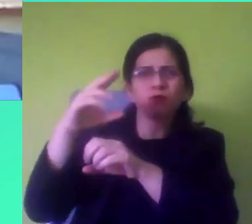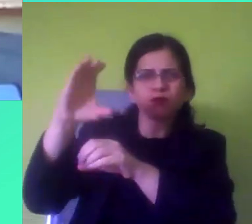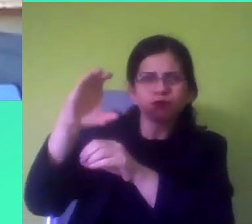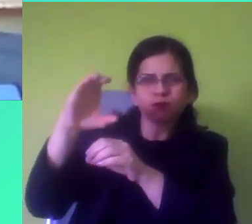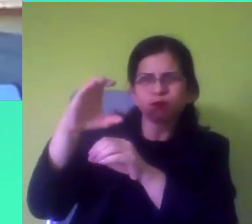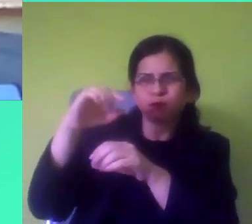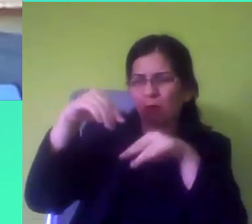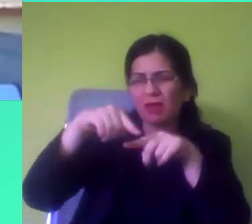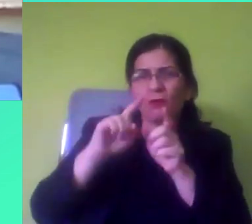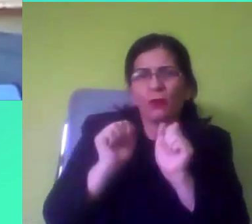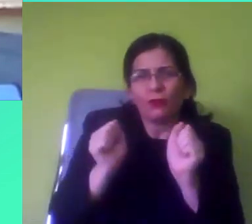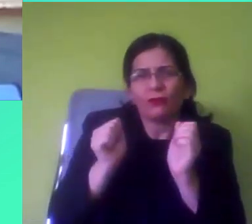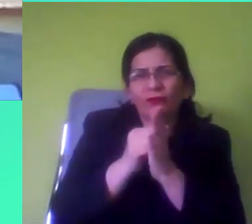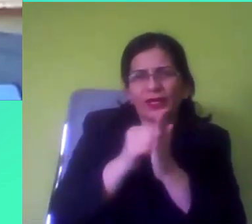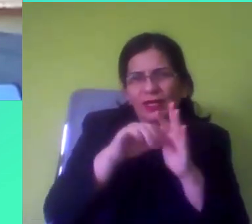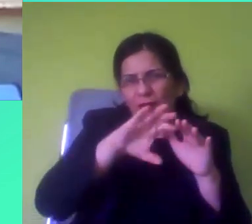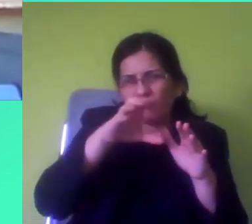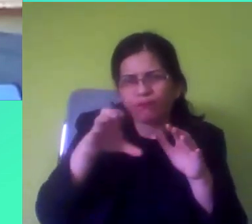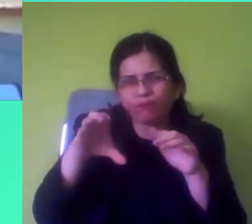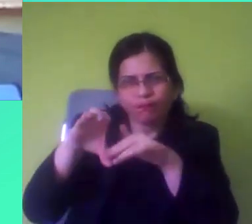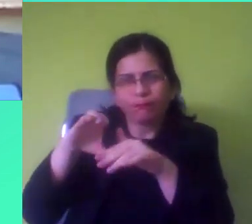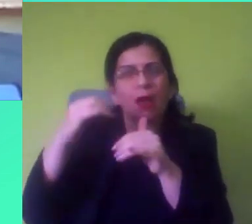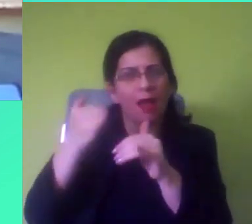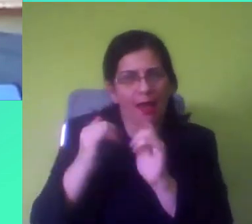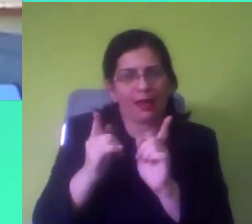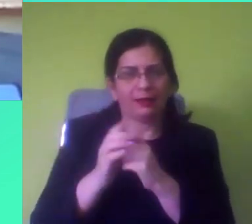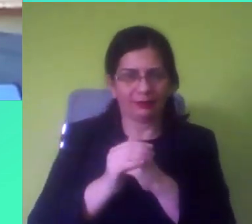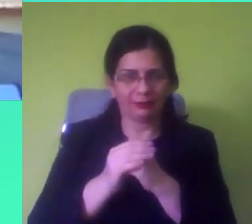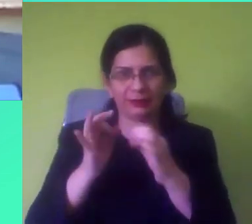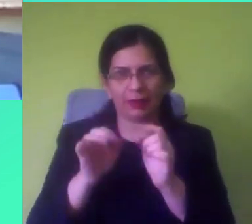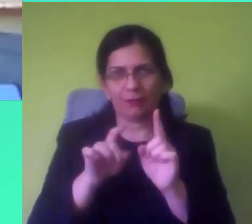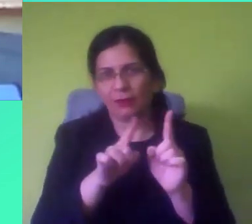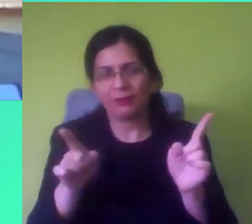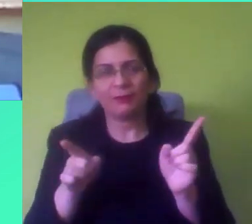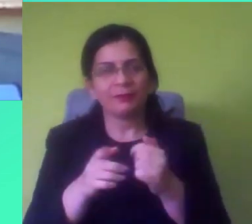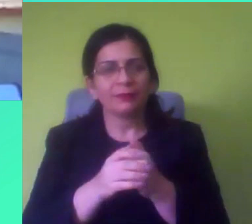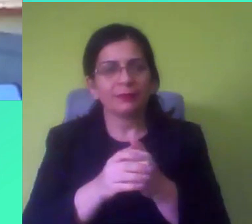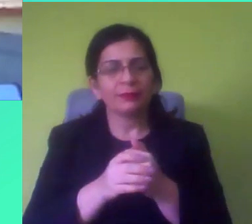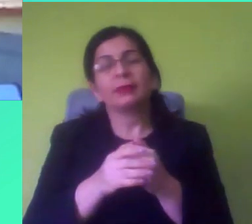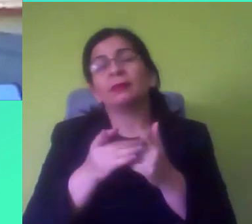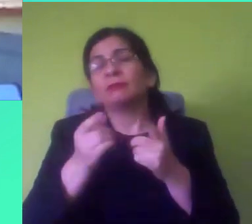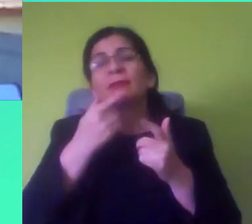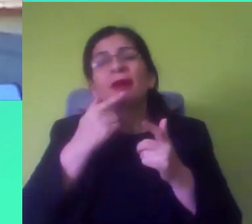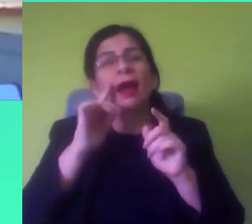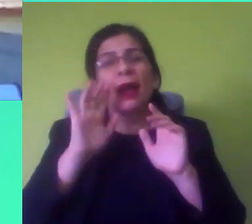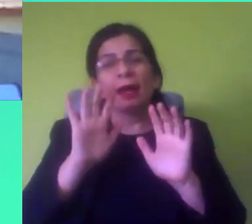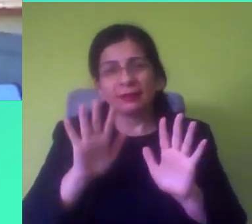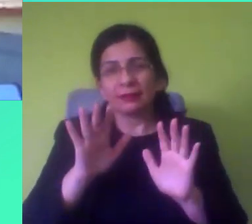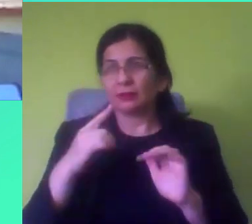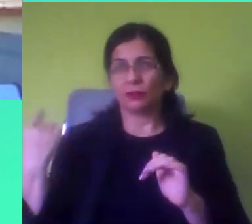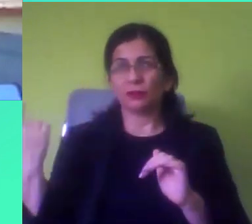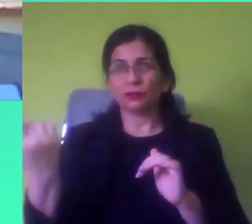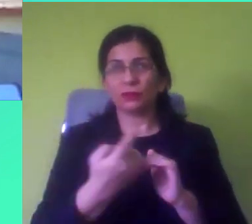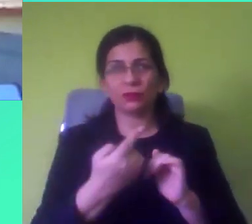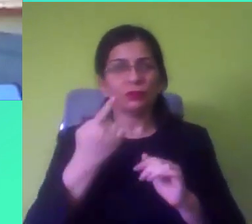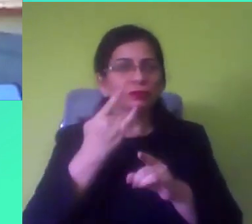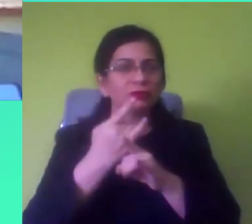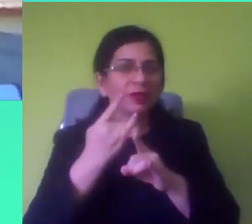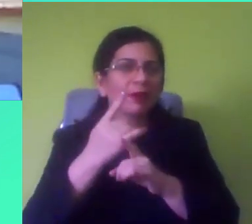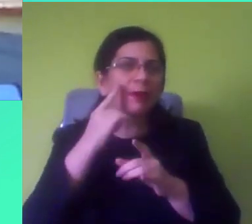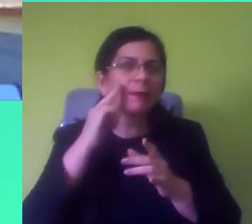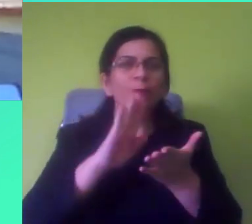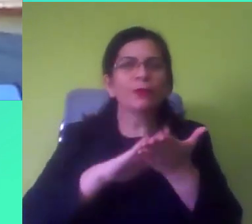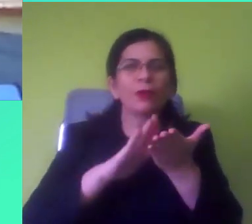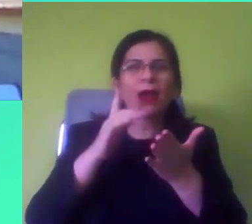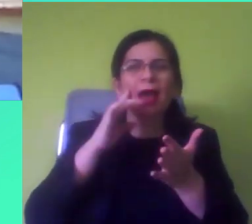es inhibir el derretimiento del hielo. Entonces, en general, si nosotros tenemos a una misma altura, a